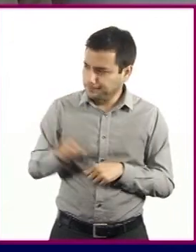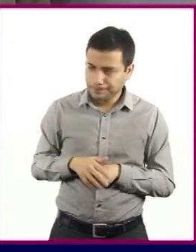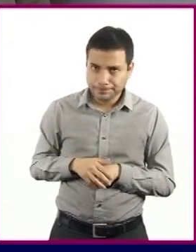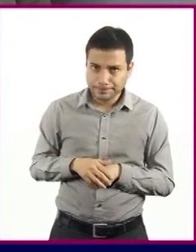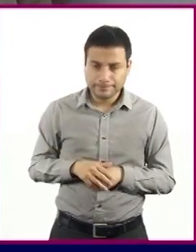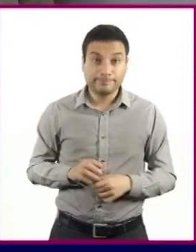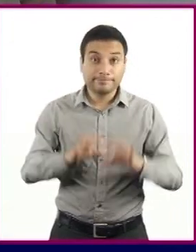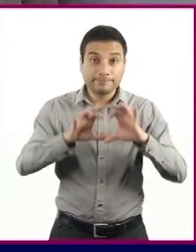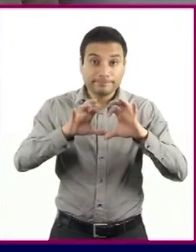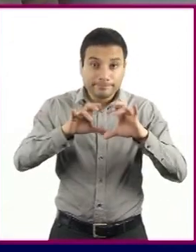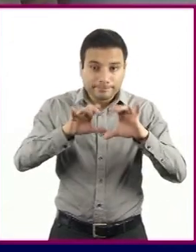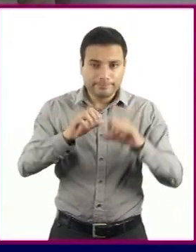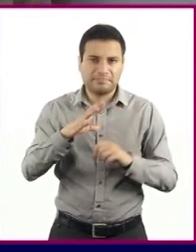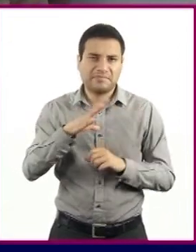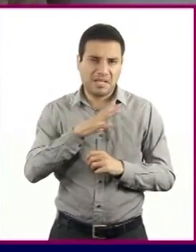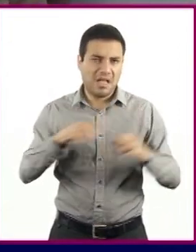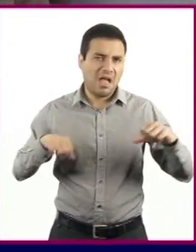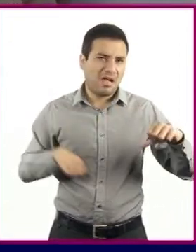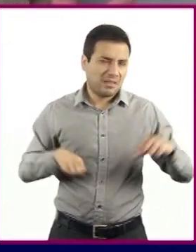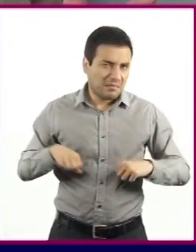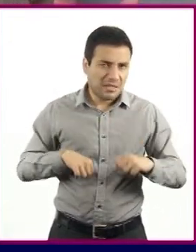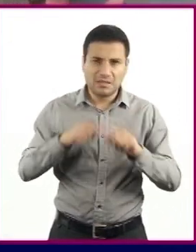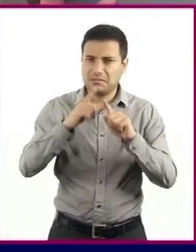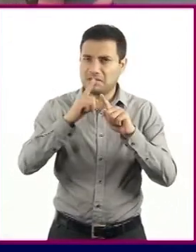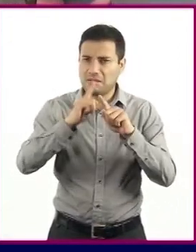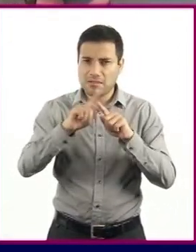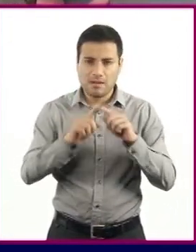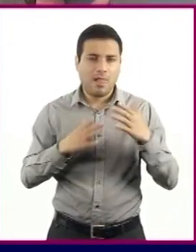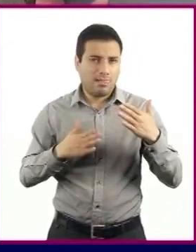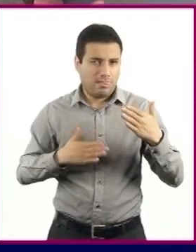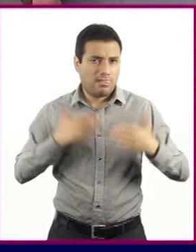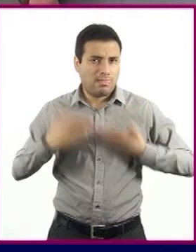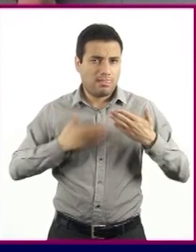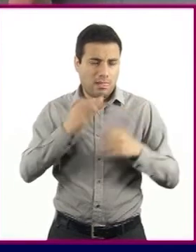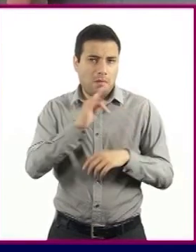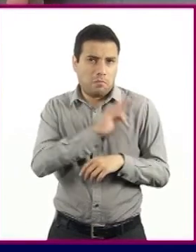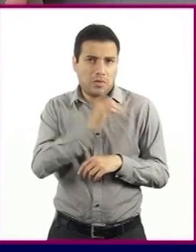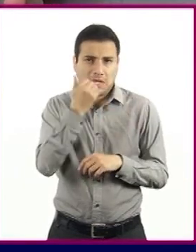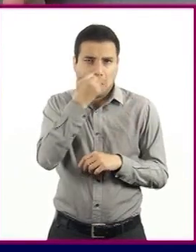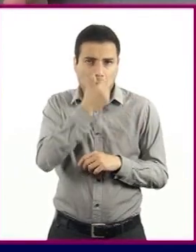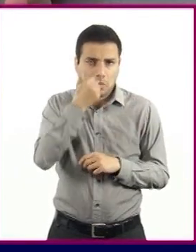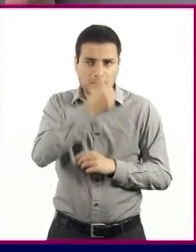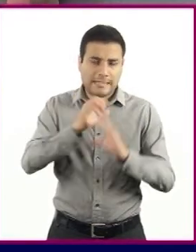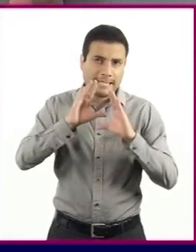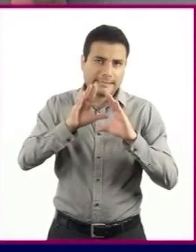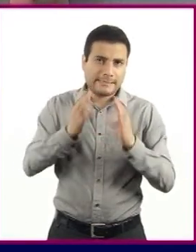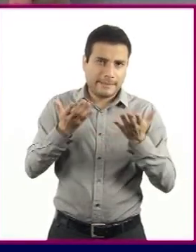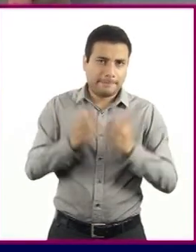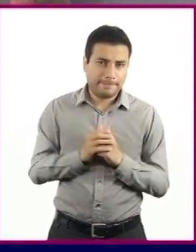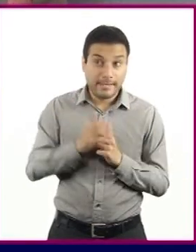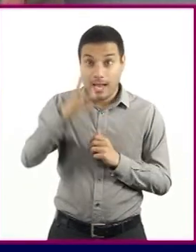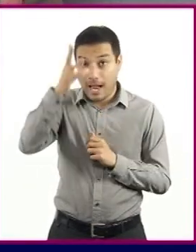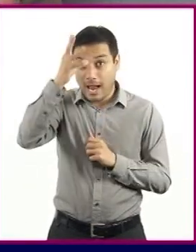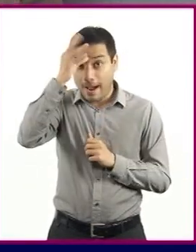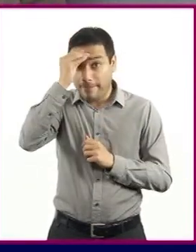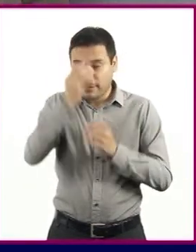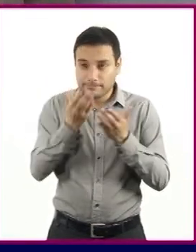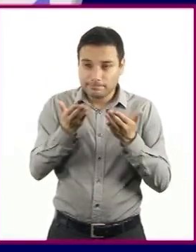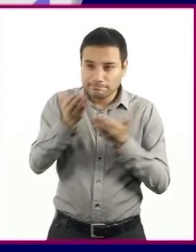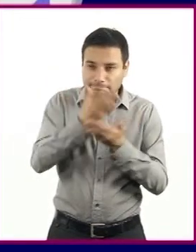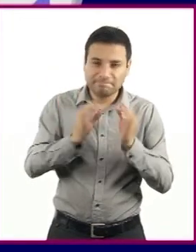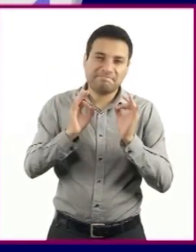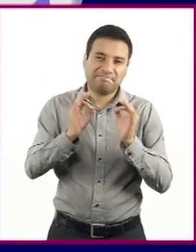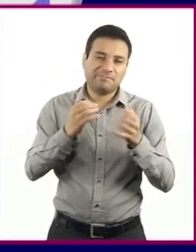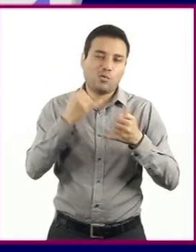donde encontrarán actividades interactivas que puedan trabajar con sus estudiantes para que aprender juntos de manera de